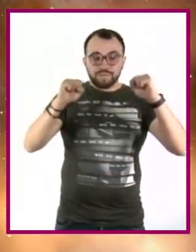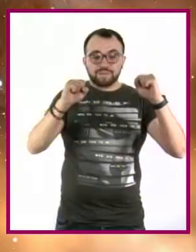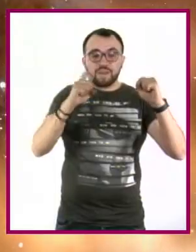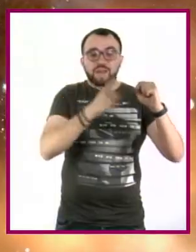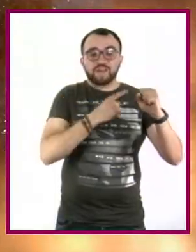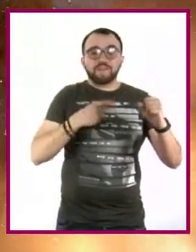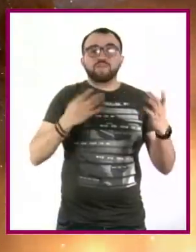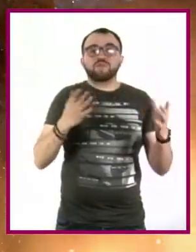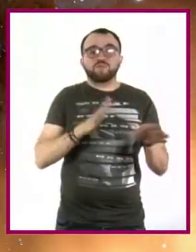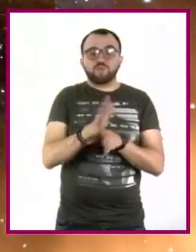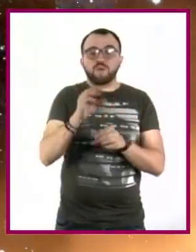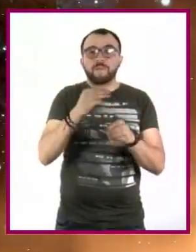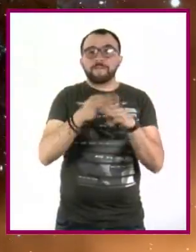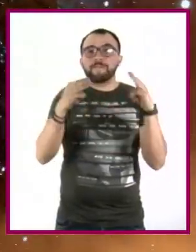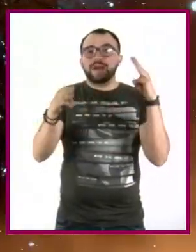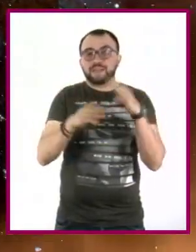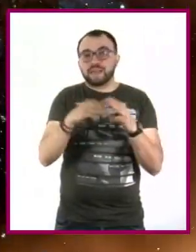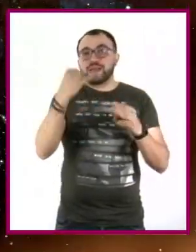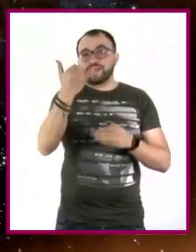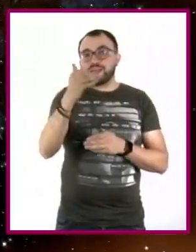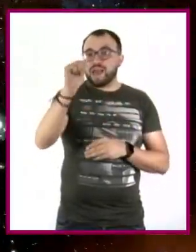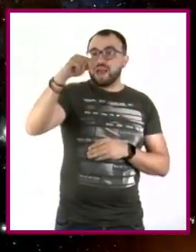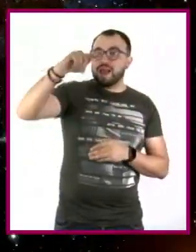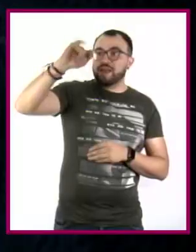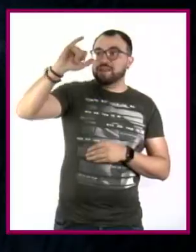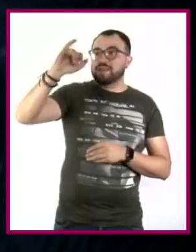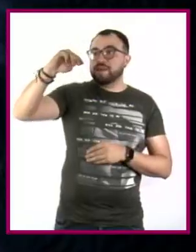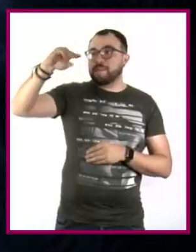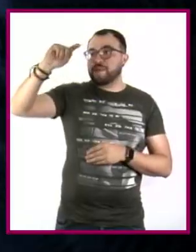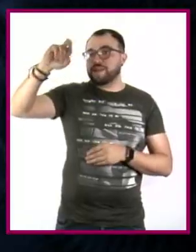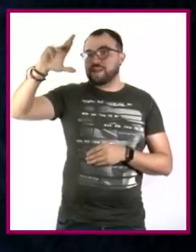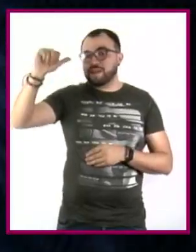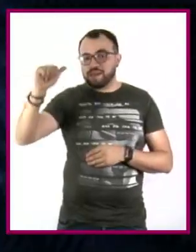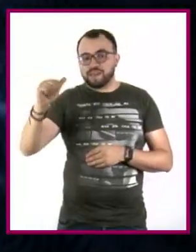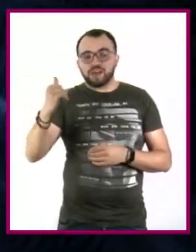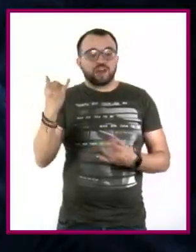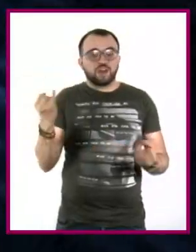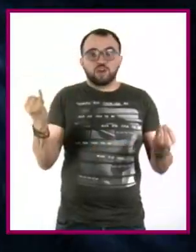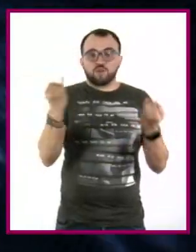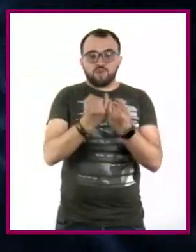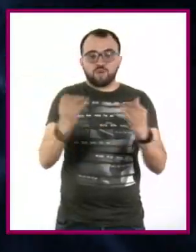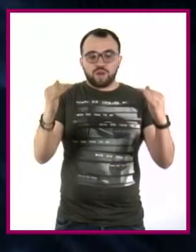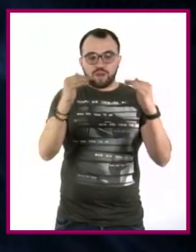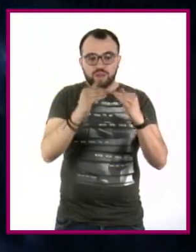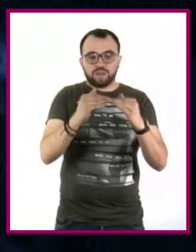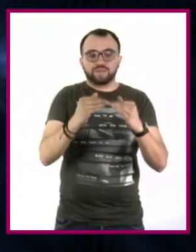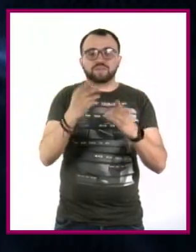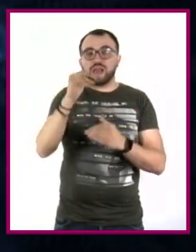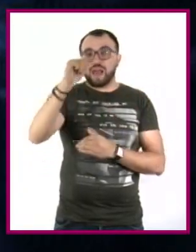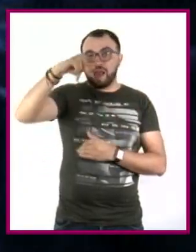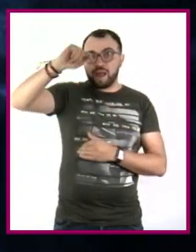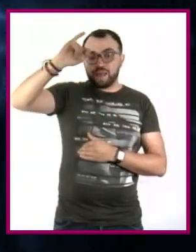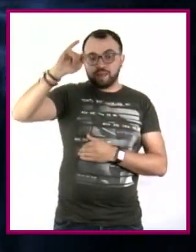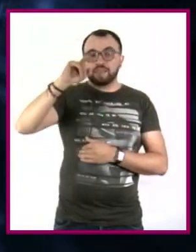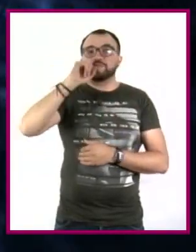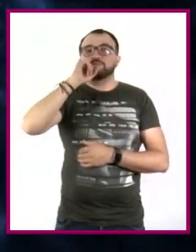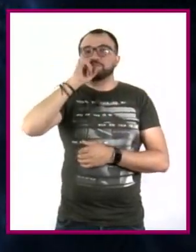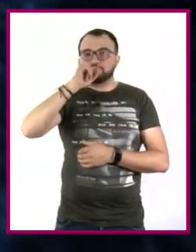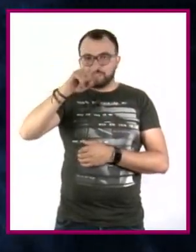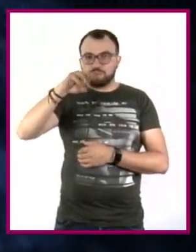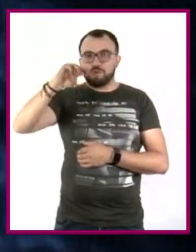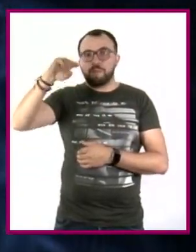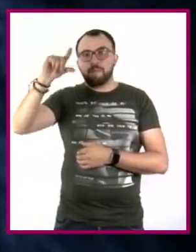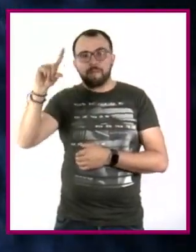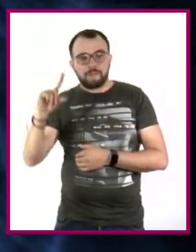producir materia y antimateria en cantidades iguales. La antimateria se compone de partículas con la misma masa que la